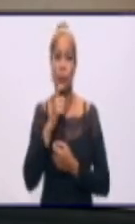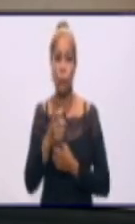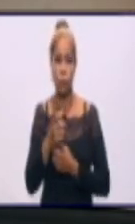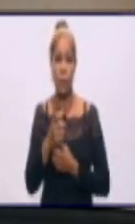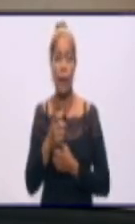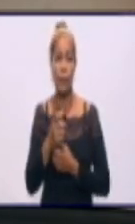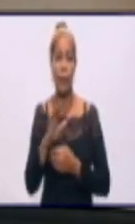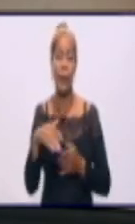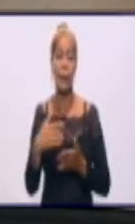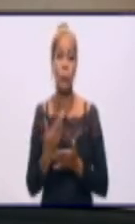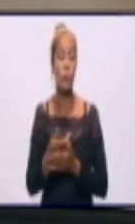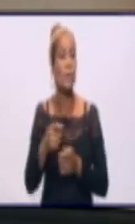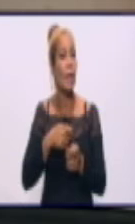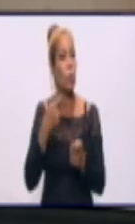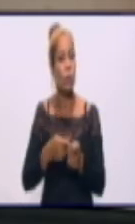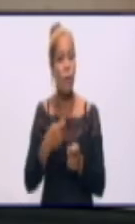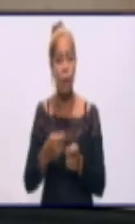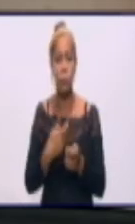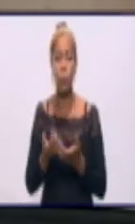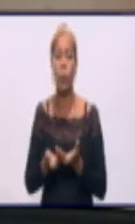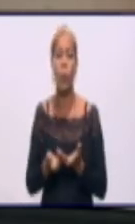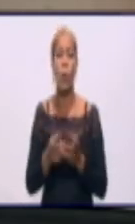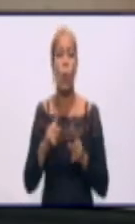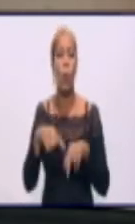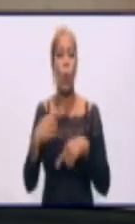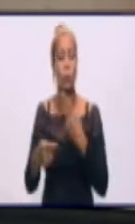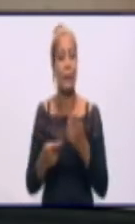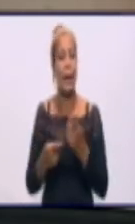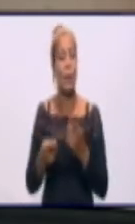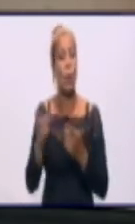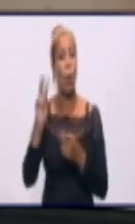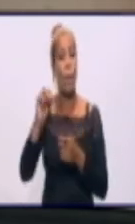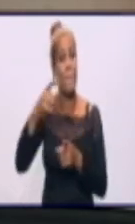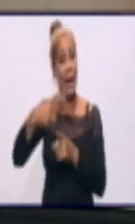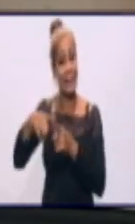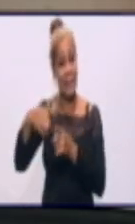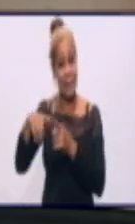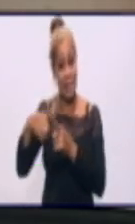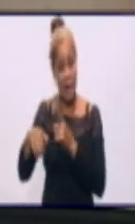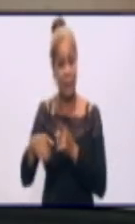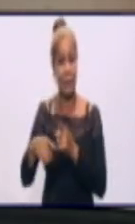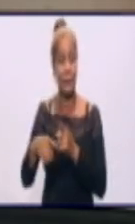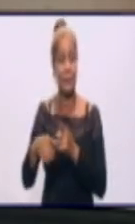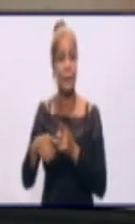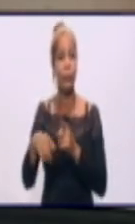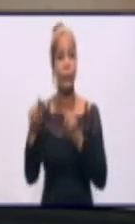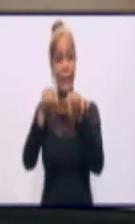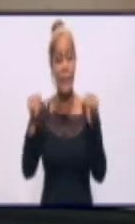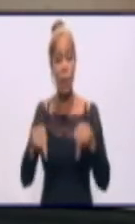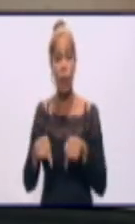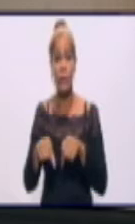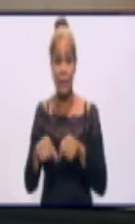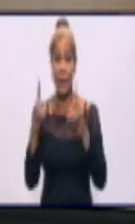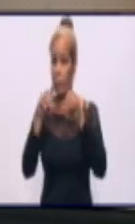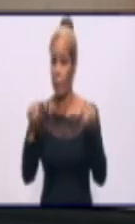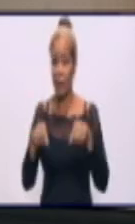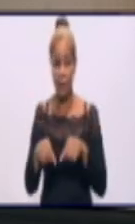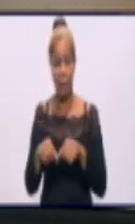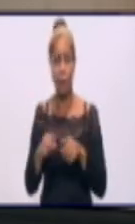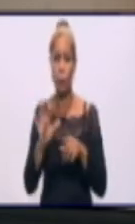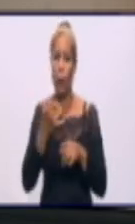los materiales de oficina. Muchos materiales de oficina importados para poder